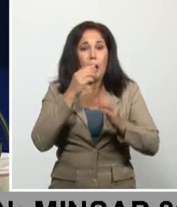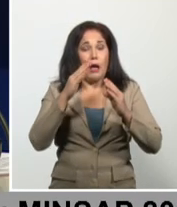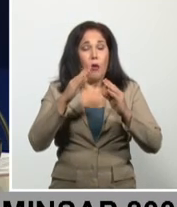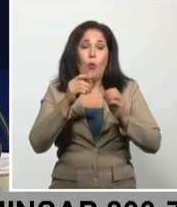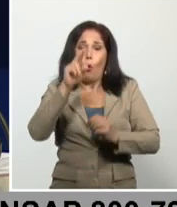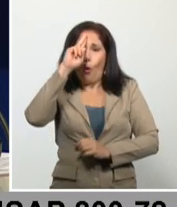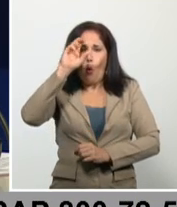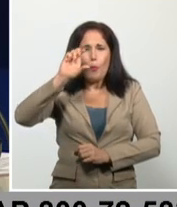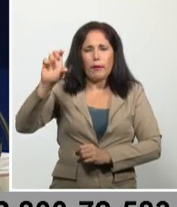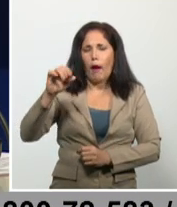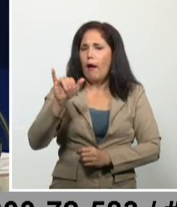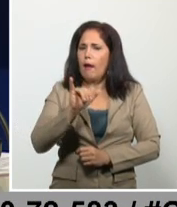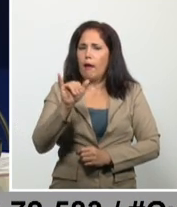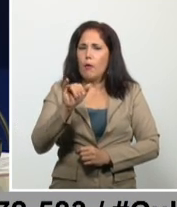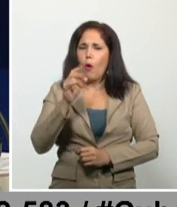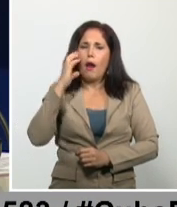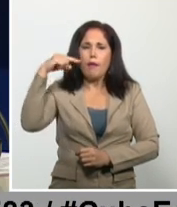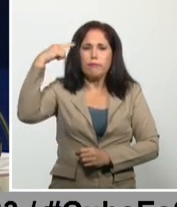psicopedagógicos,